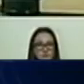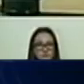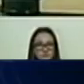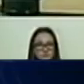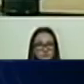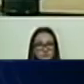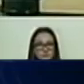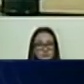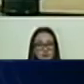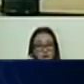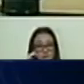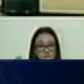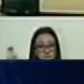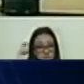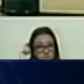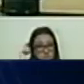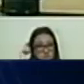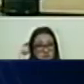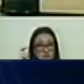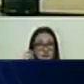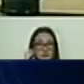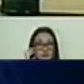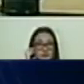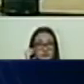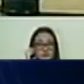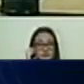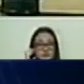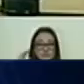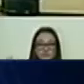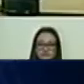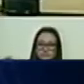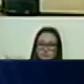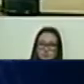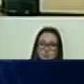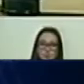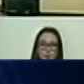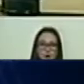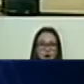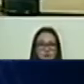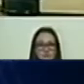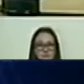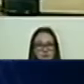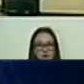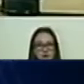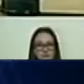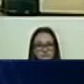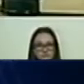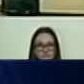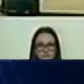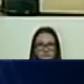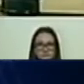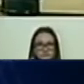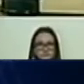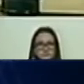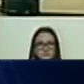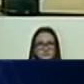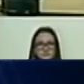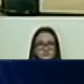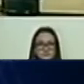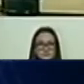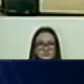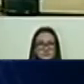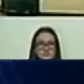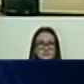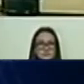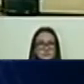Ya el canciller de la República, Jorge Arriaza, que anda en una gira por todo el Caribe, América Latina. Creo que hoy llegaba a El Salvador,